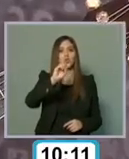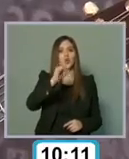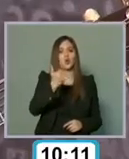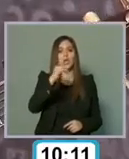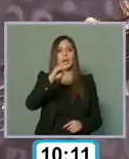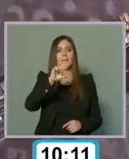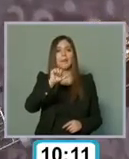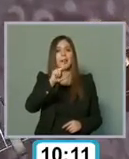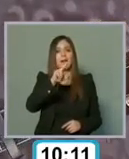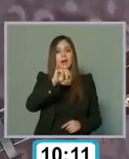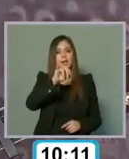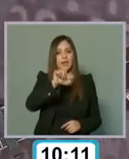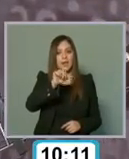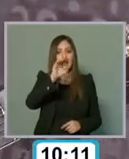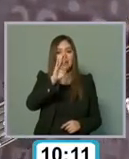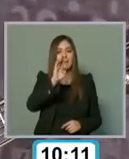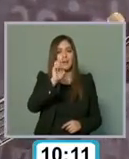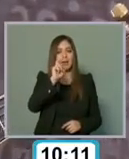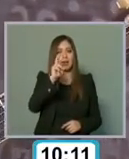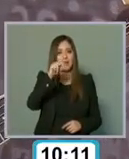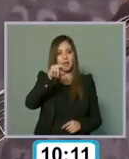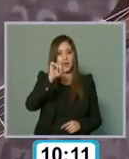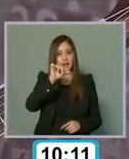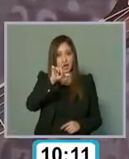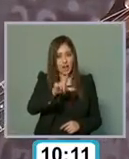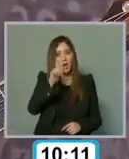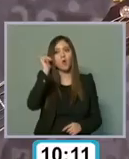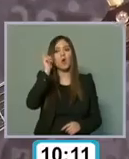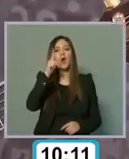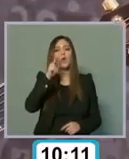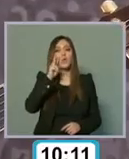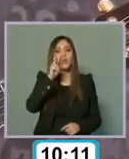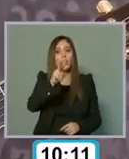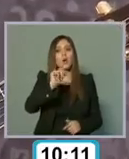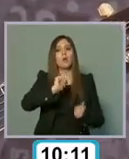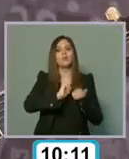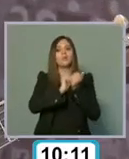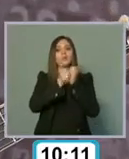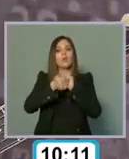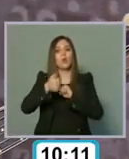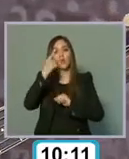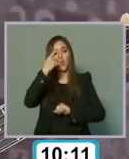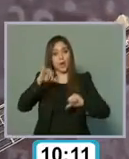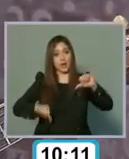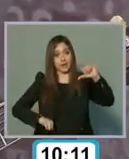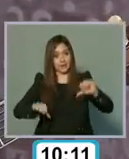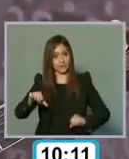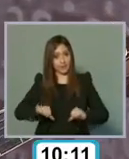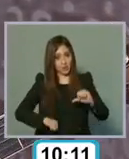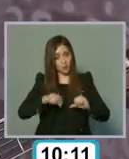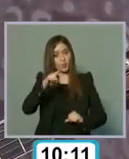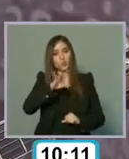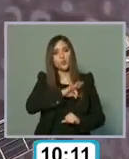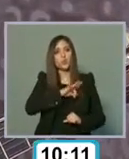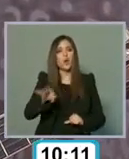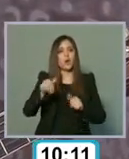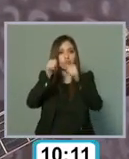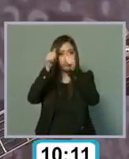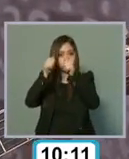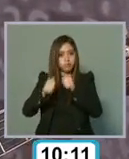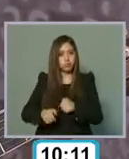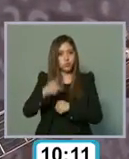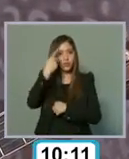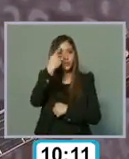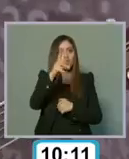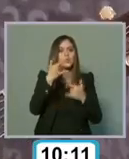Ok. junto. Muy bien. Así que síganme porque va a haber una dinámica en la que pueden escribir su historia de a